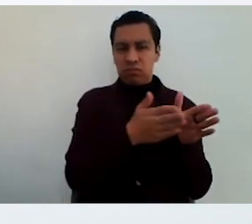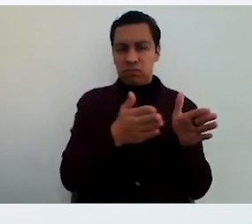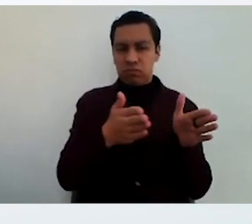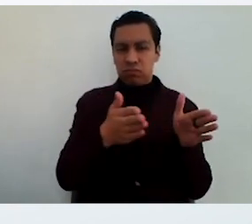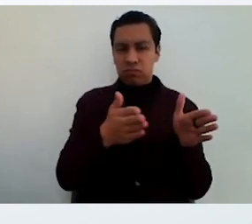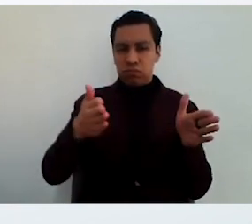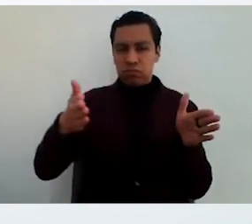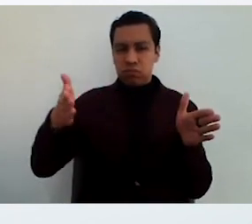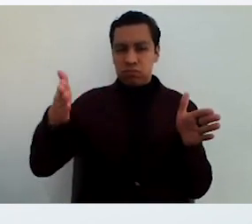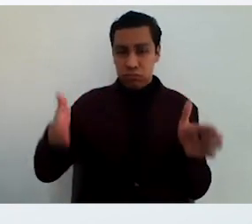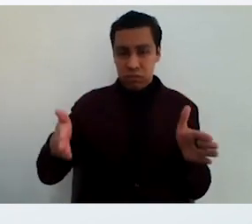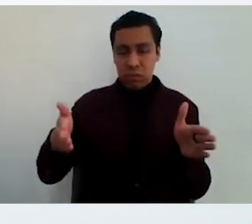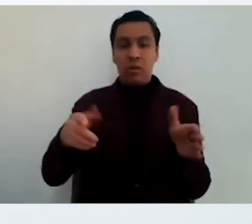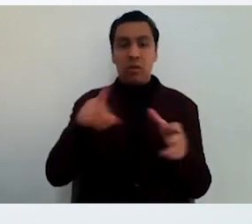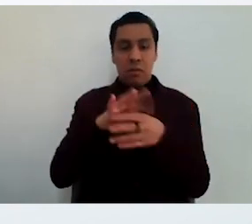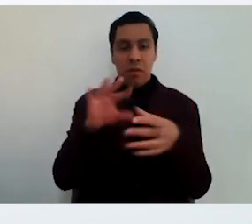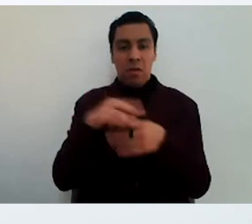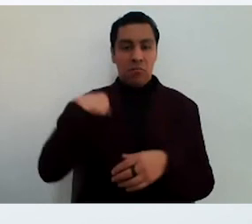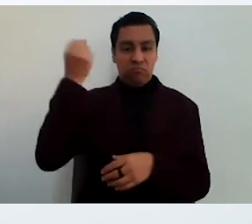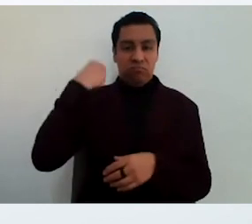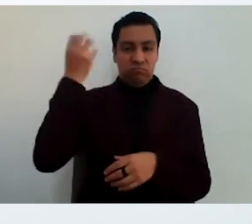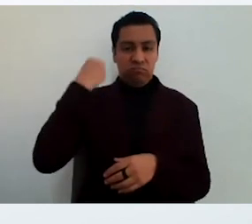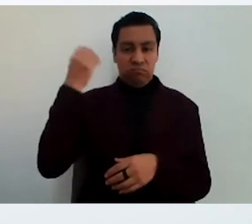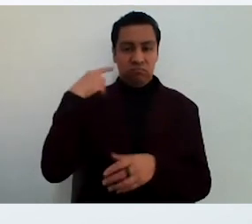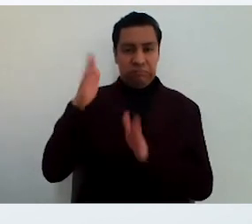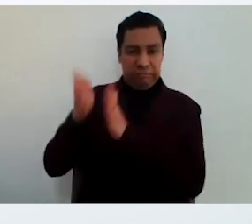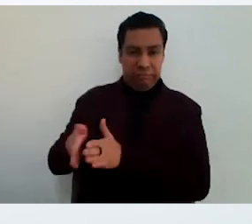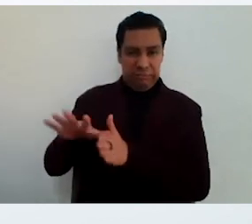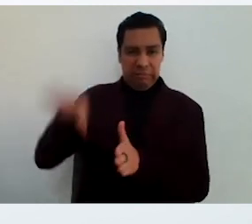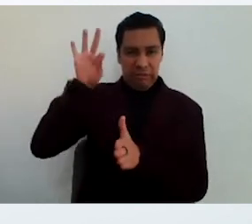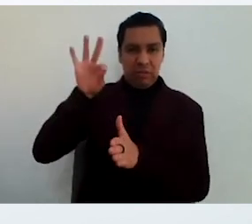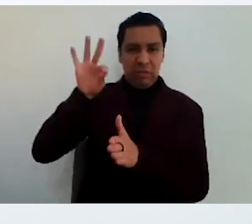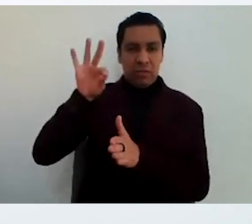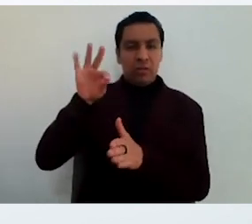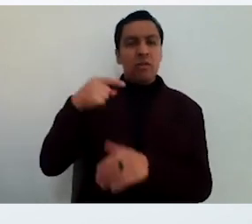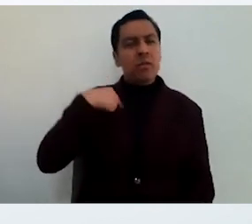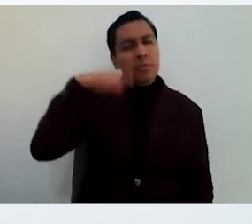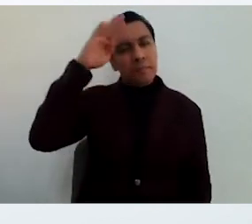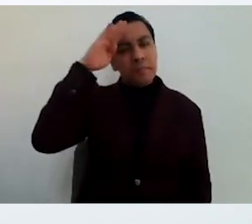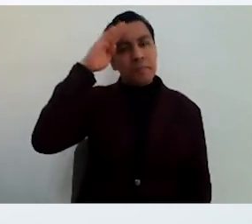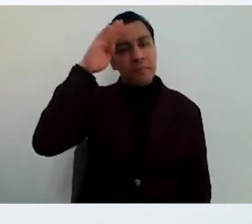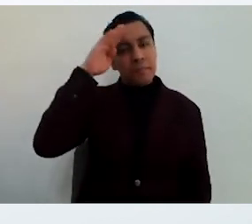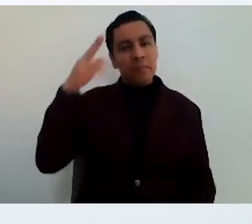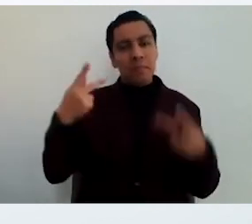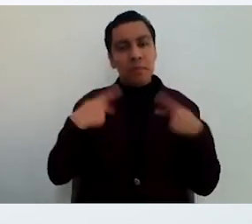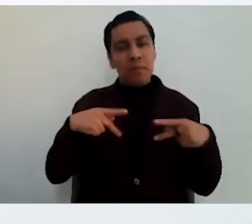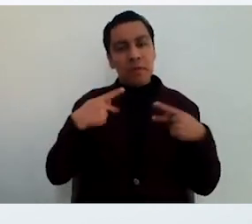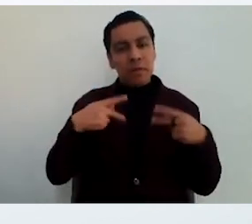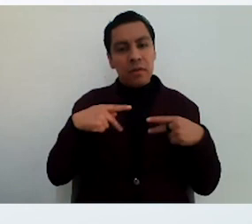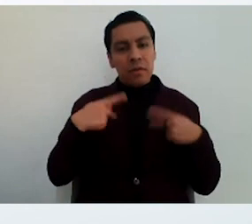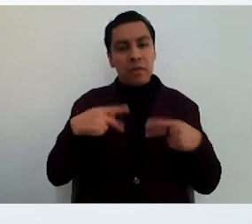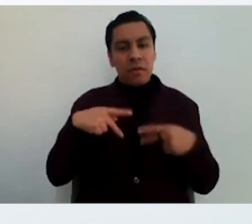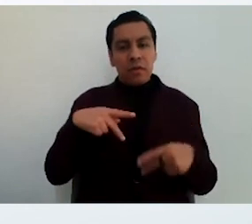de lo que ha sido mi participación, yo siempre creí que había al menos una cosa que todos